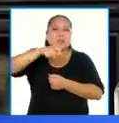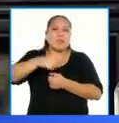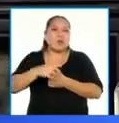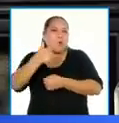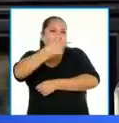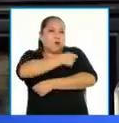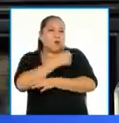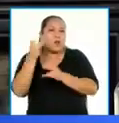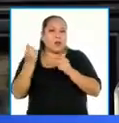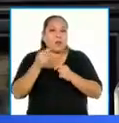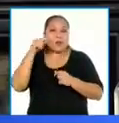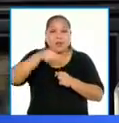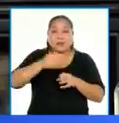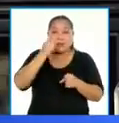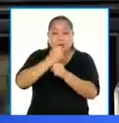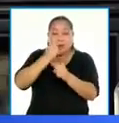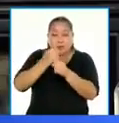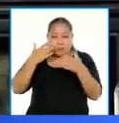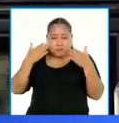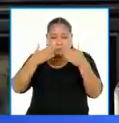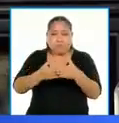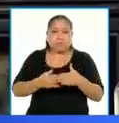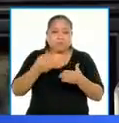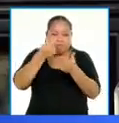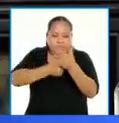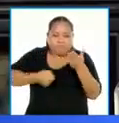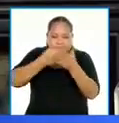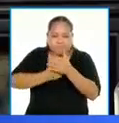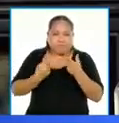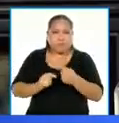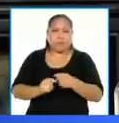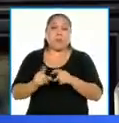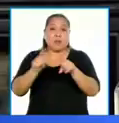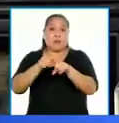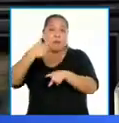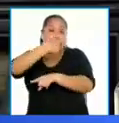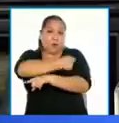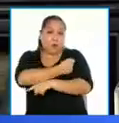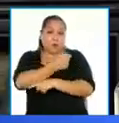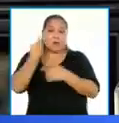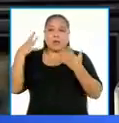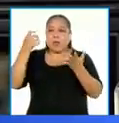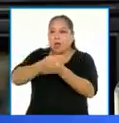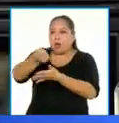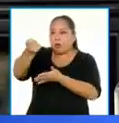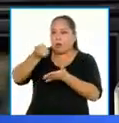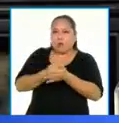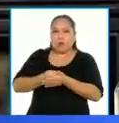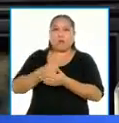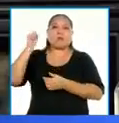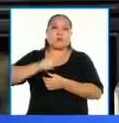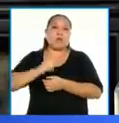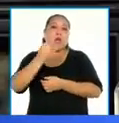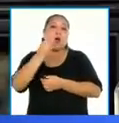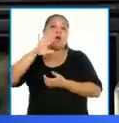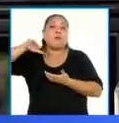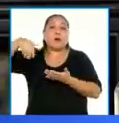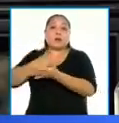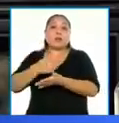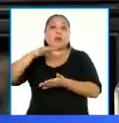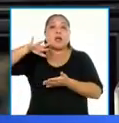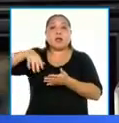y en eso estamos trabajando. Estamos, además de las vacunas que ya tenemos contratadas, porque algunas efectivamente van a venir